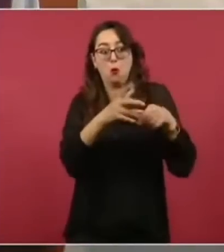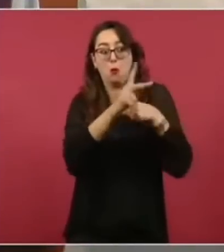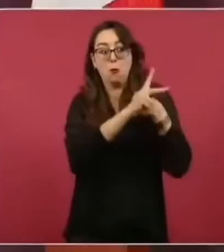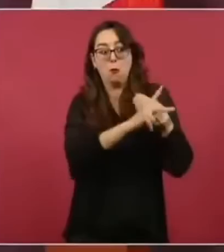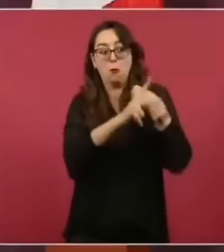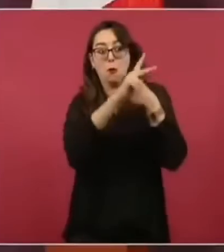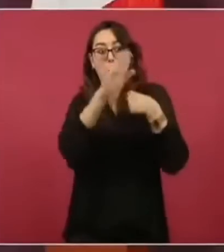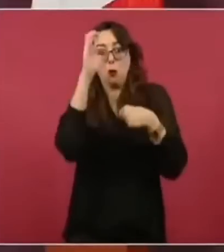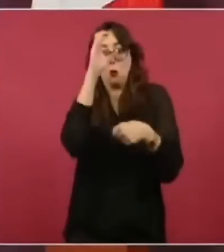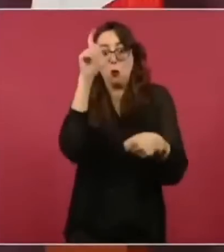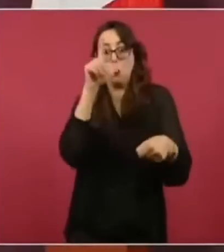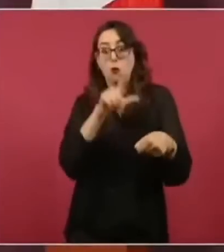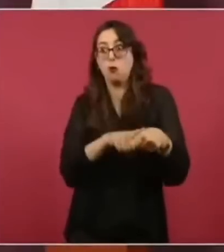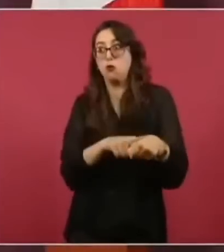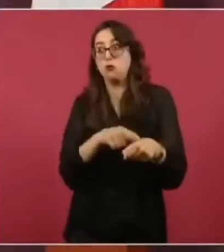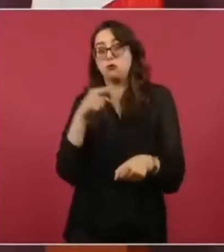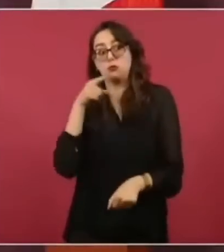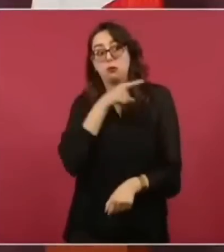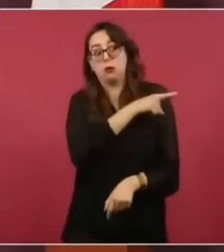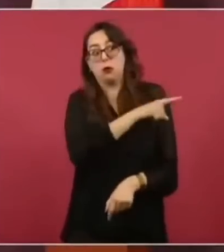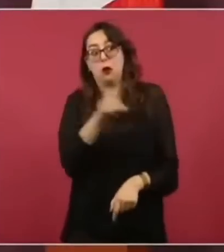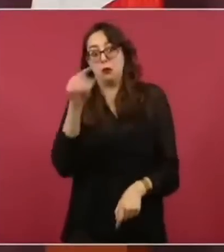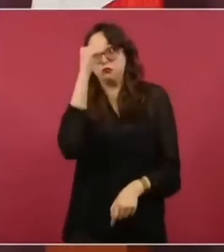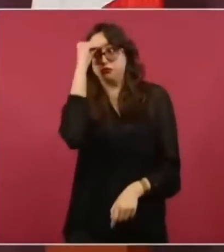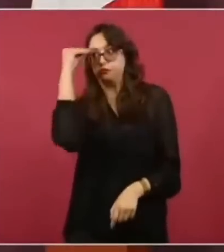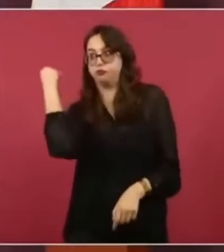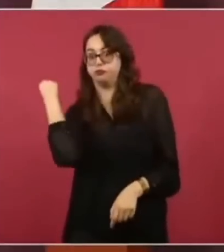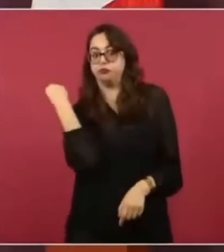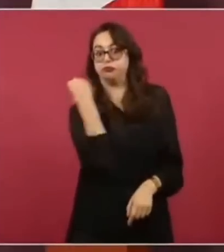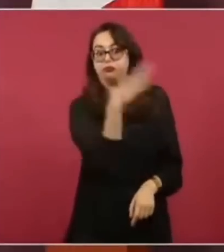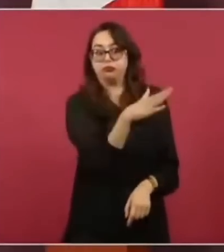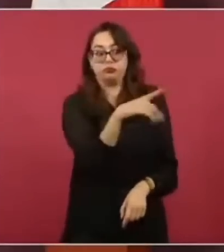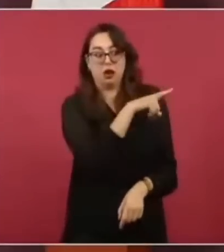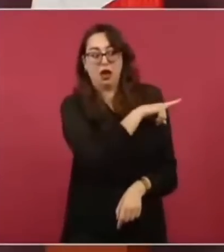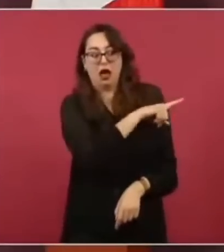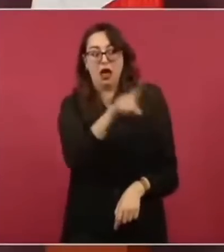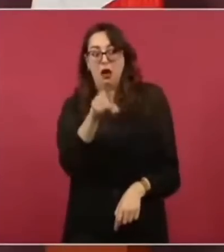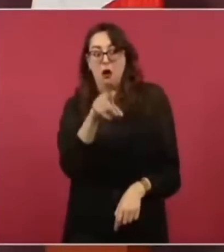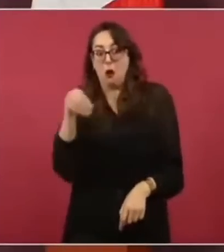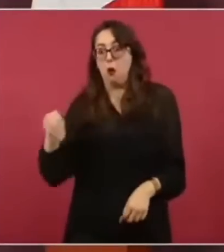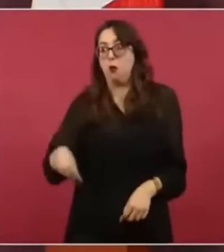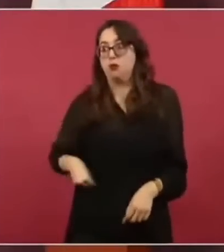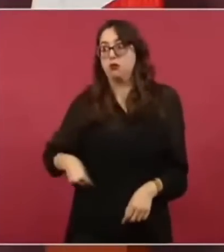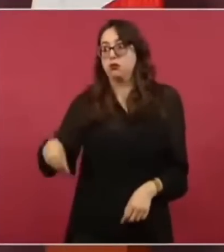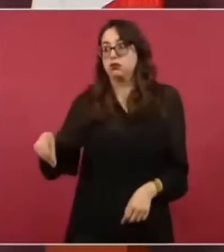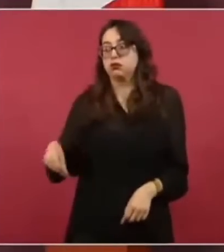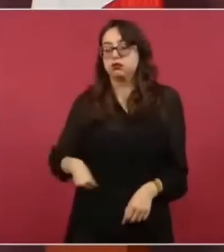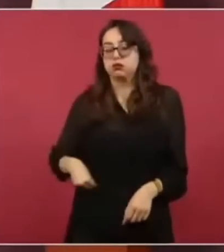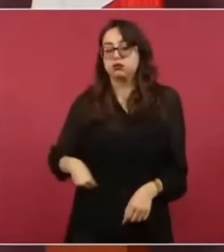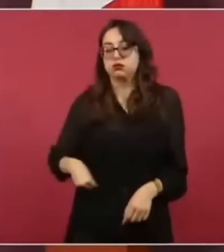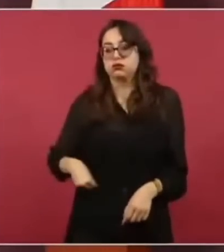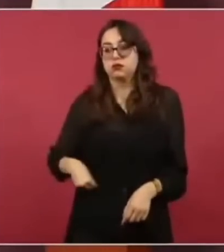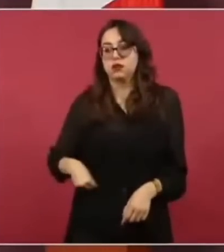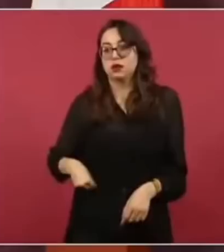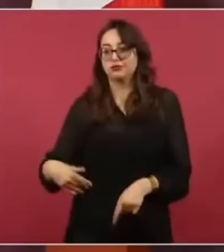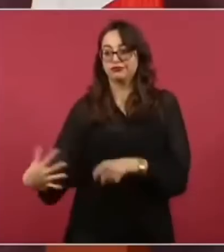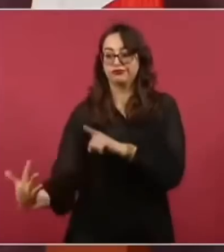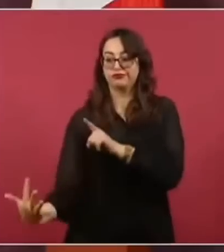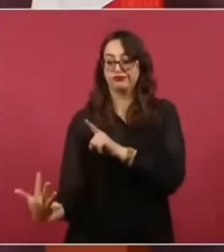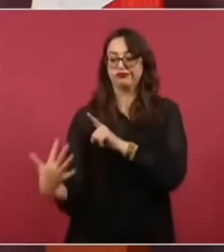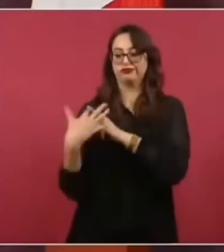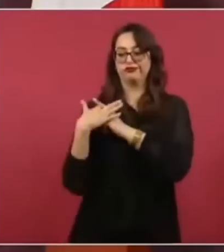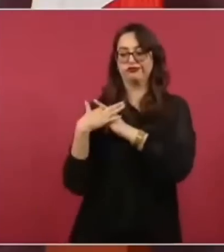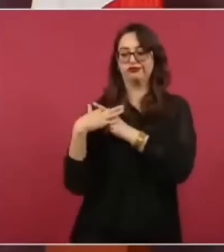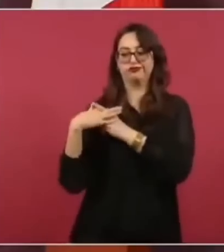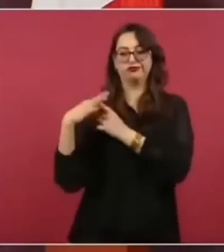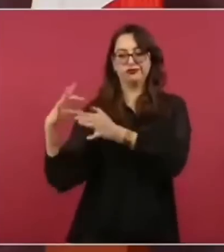obvia connotación política. A Donald Trump y